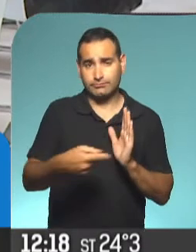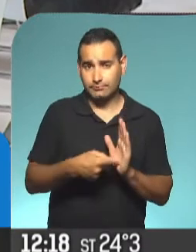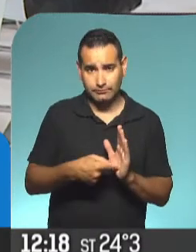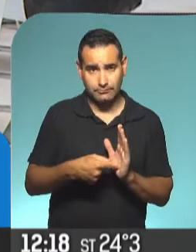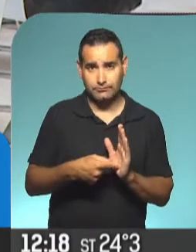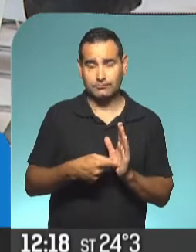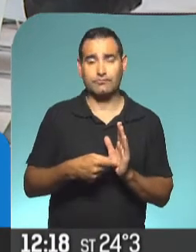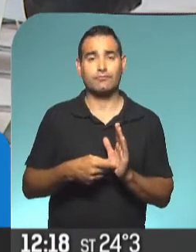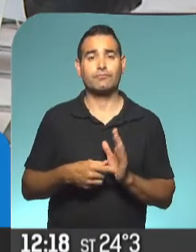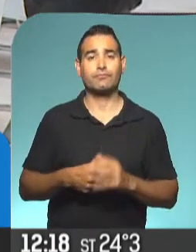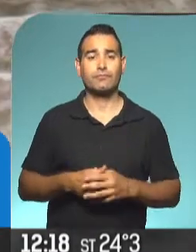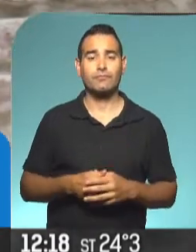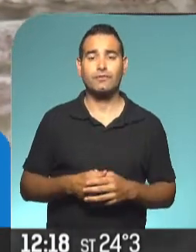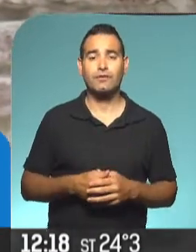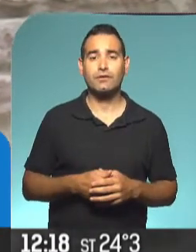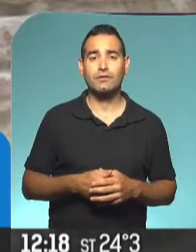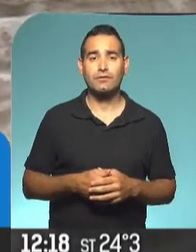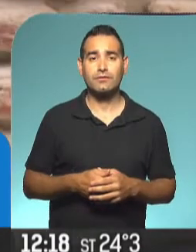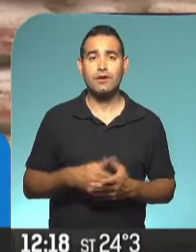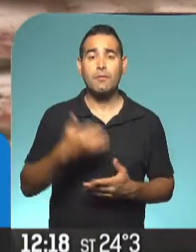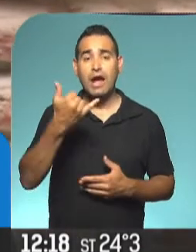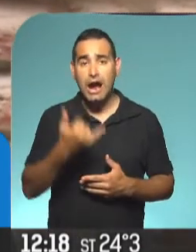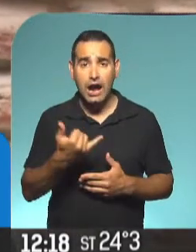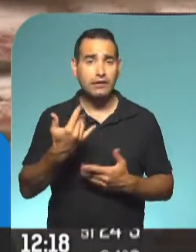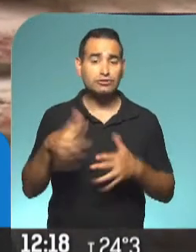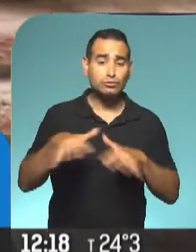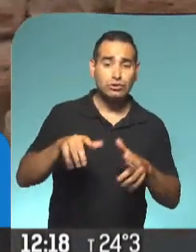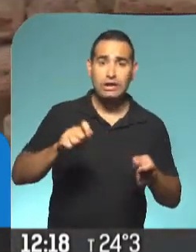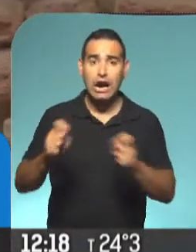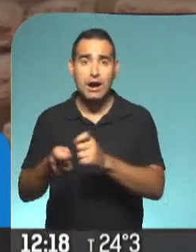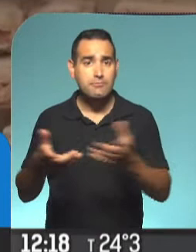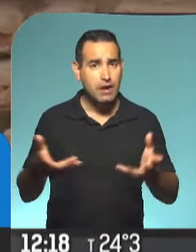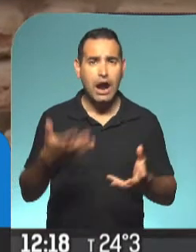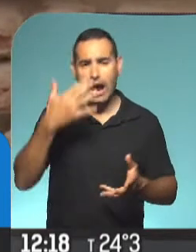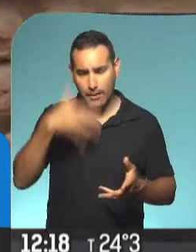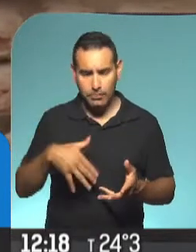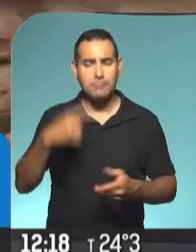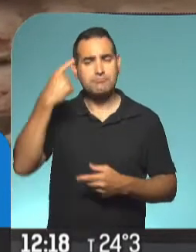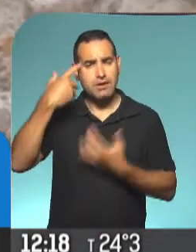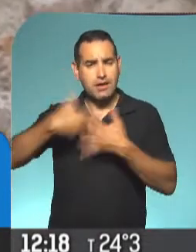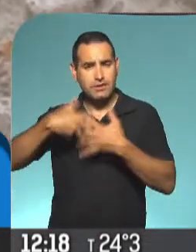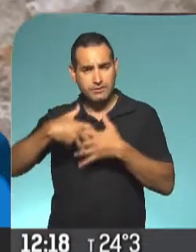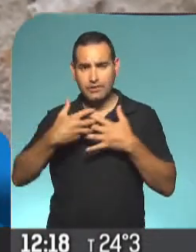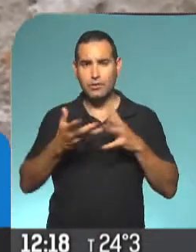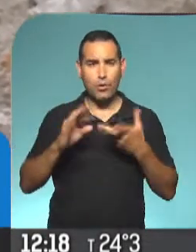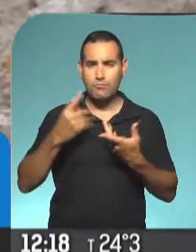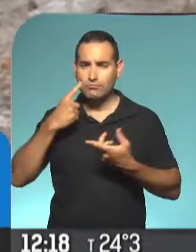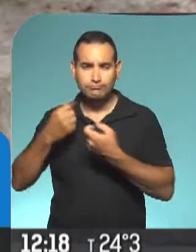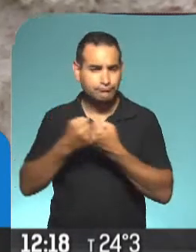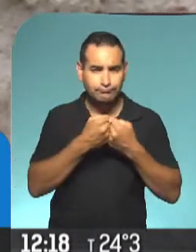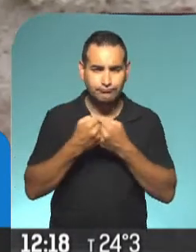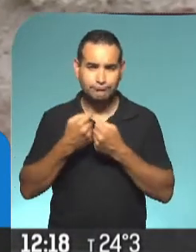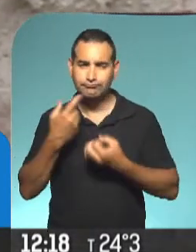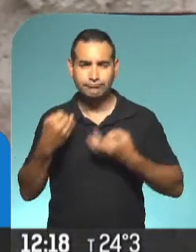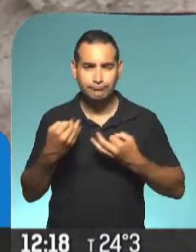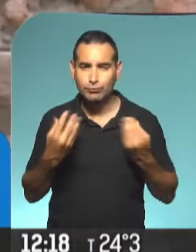como marco general. Y si hay elementos que modifiquen la situación, bueno, generamos un mecanismo de coordinación, de análisis de los